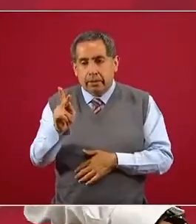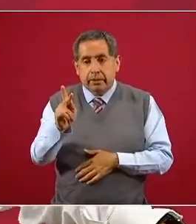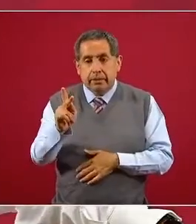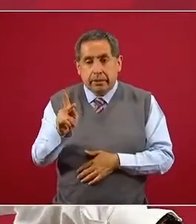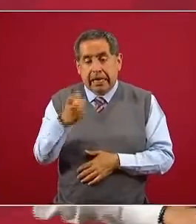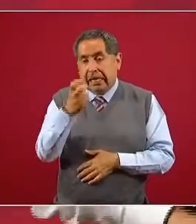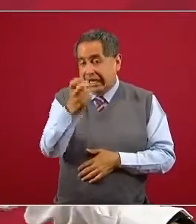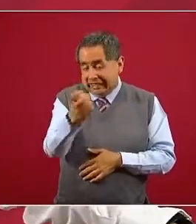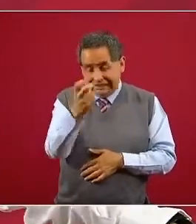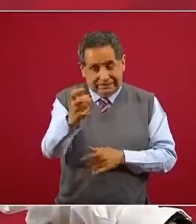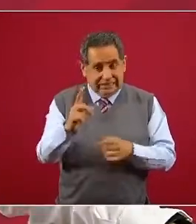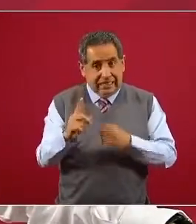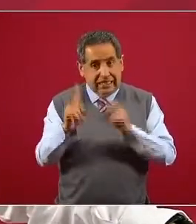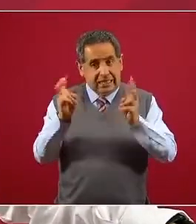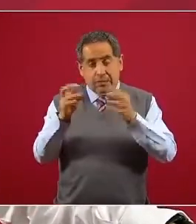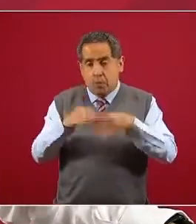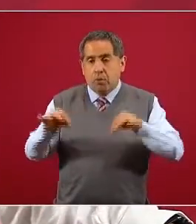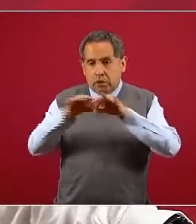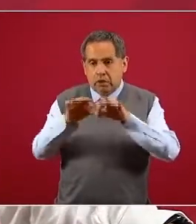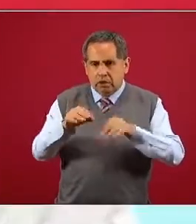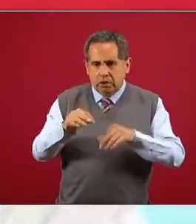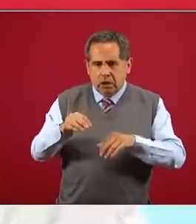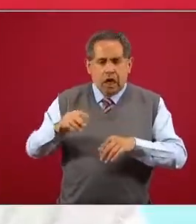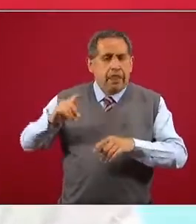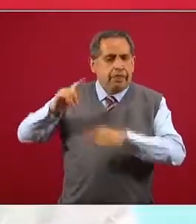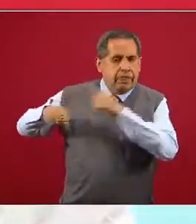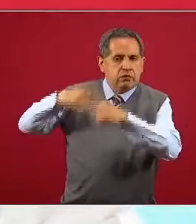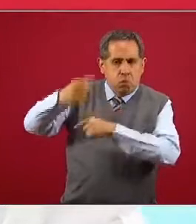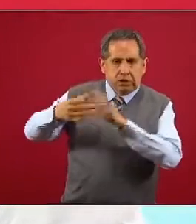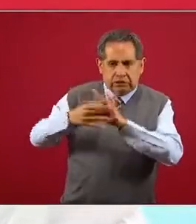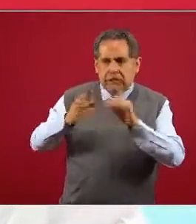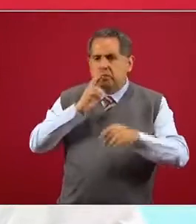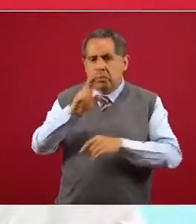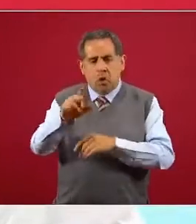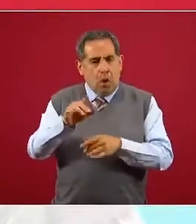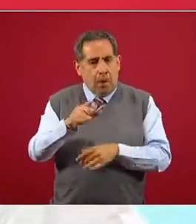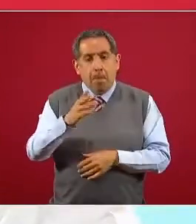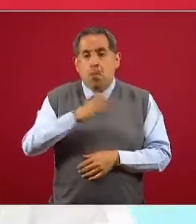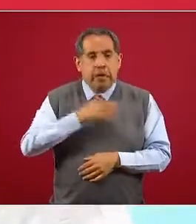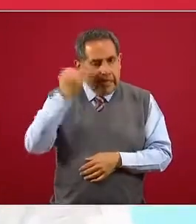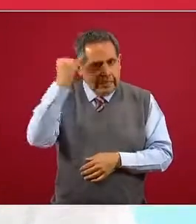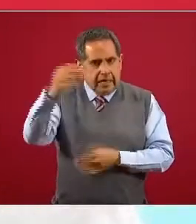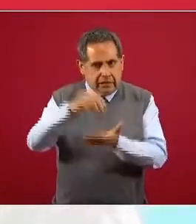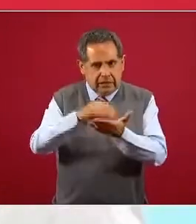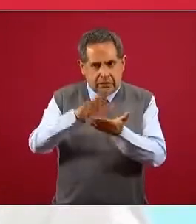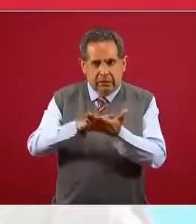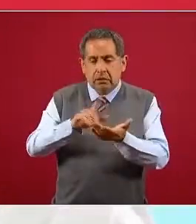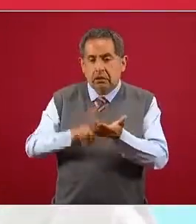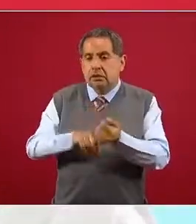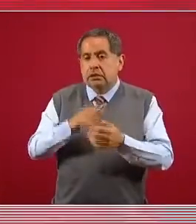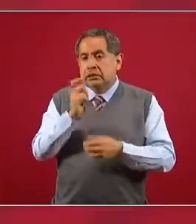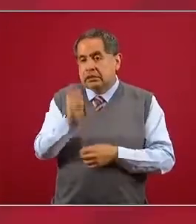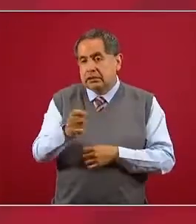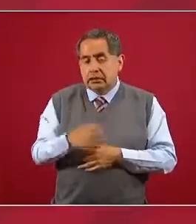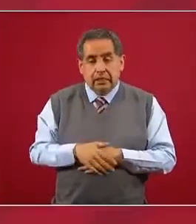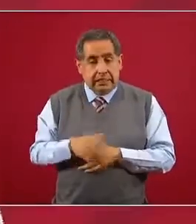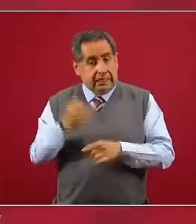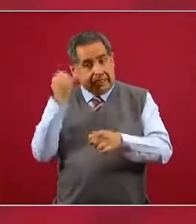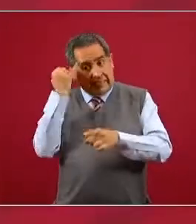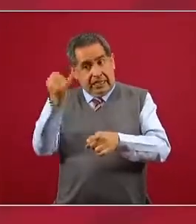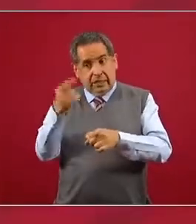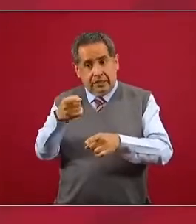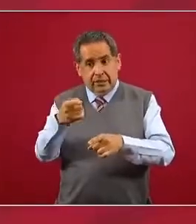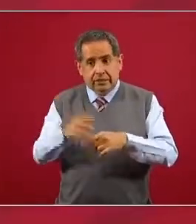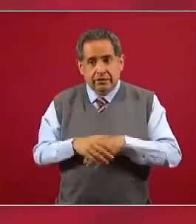porque este es un tema que interesa, pero lo vamos a retomar, y gracias por ponerlo, pero quiero dejarlo asentado en este momento. Esta idea de